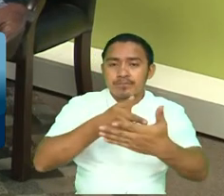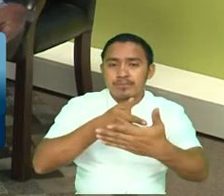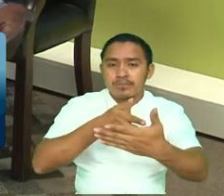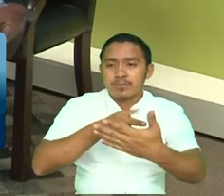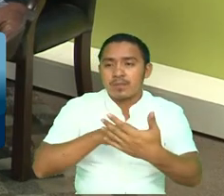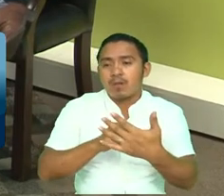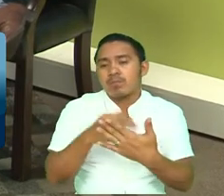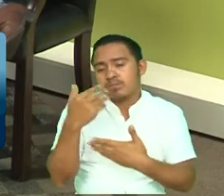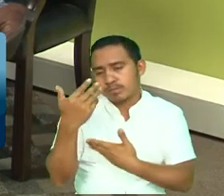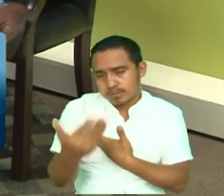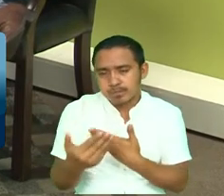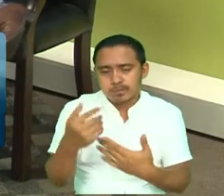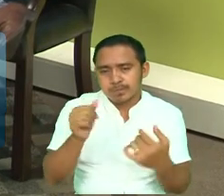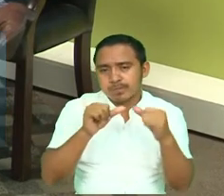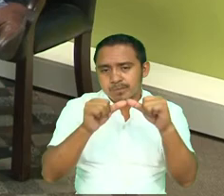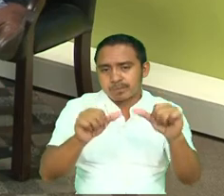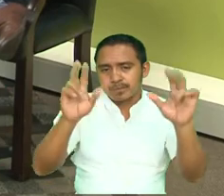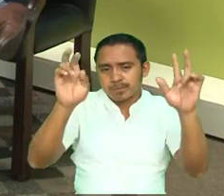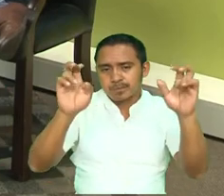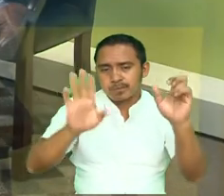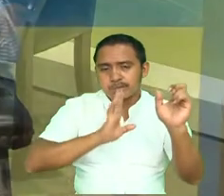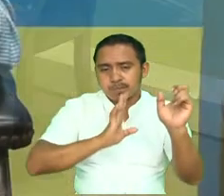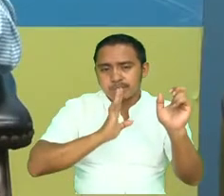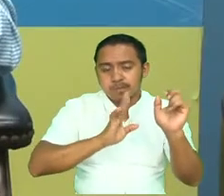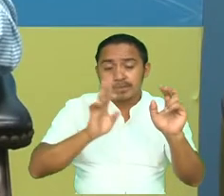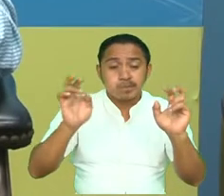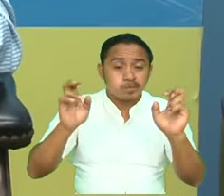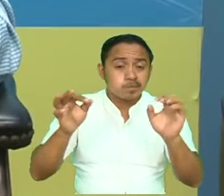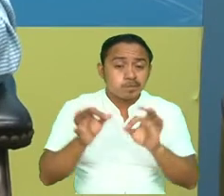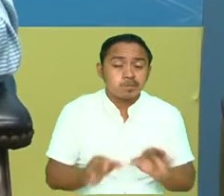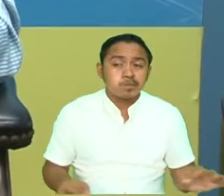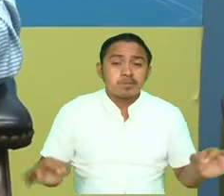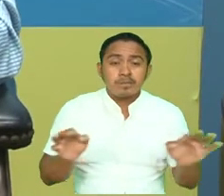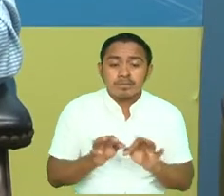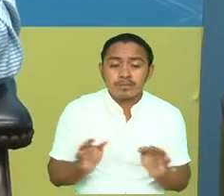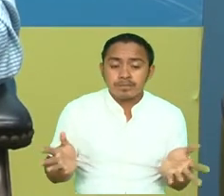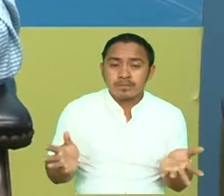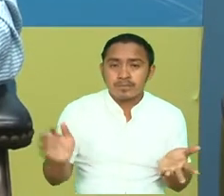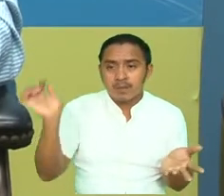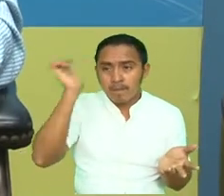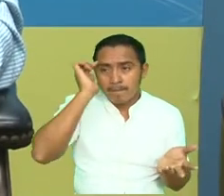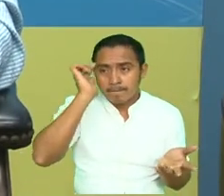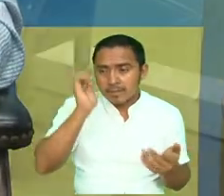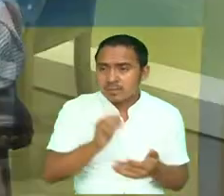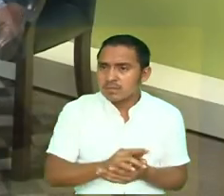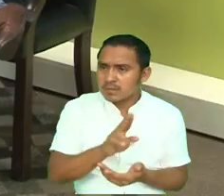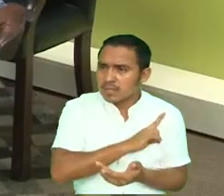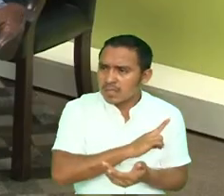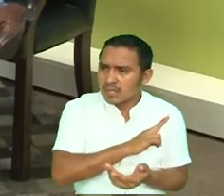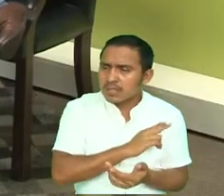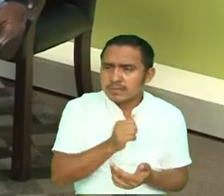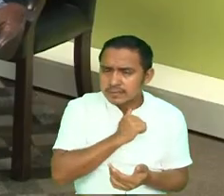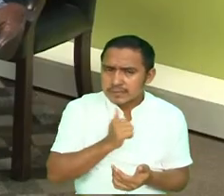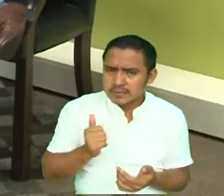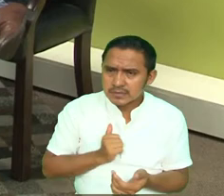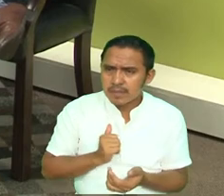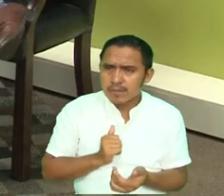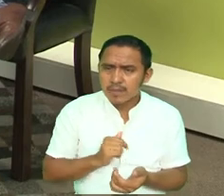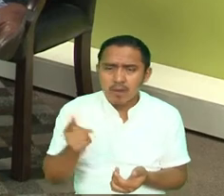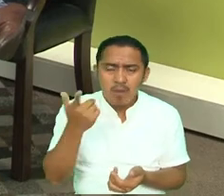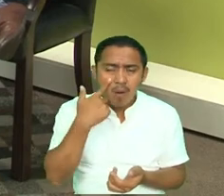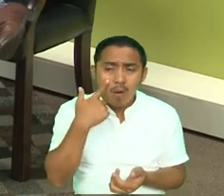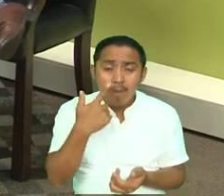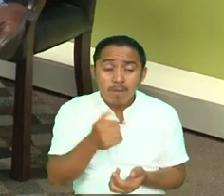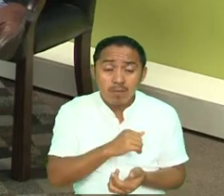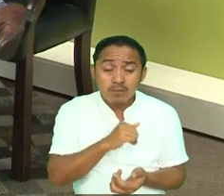doctor. Cuando regresemos vamos a seguir hablando de este tema. Yo creo que hasta existen pruebas de sudor. Así es. Vamos a ver, ya